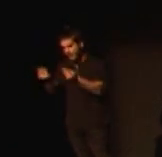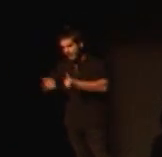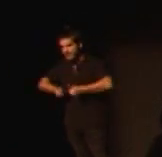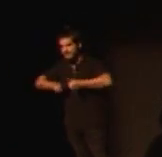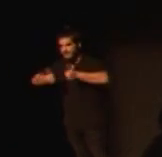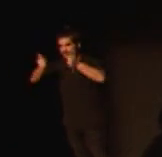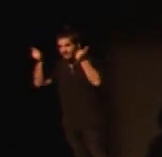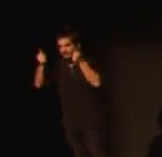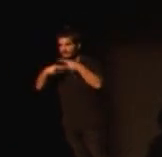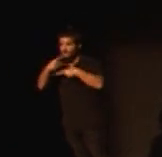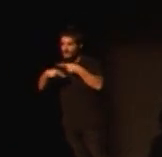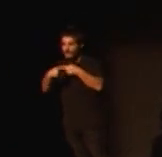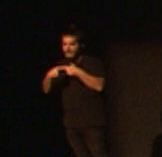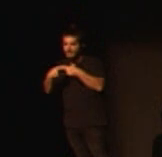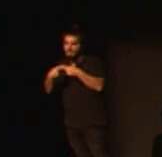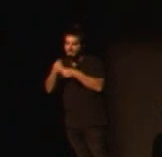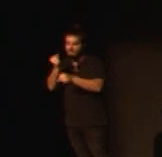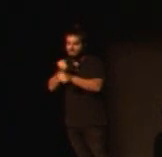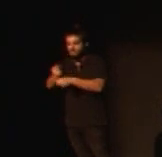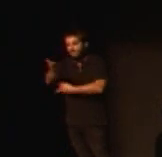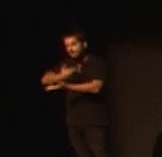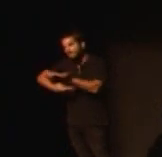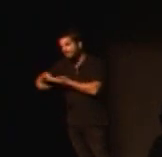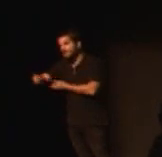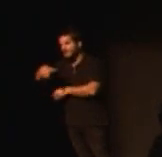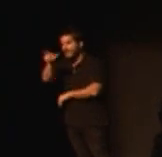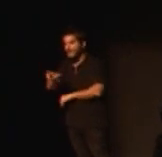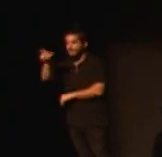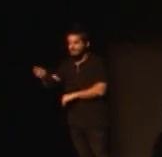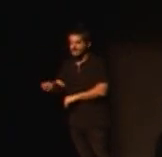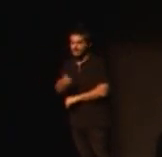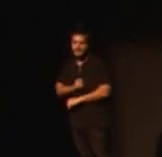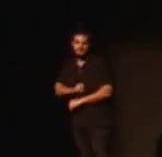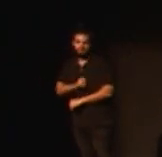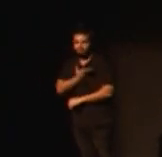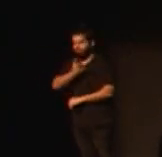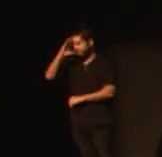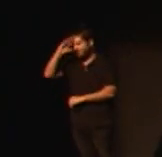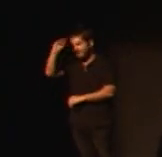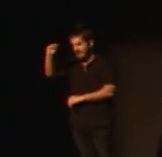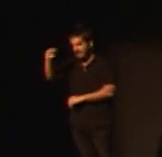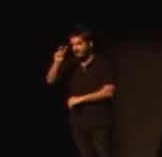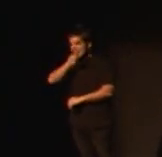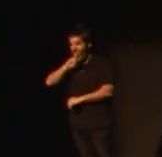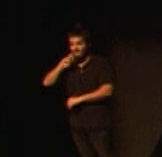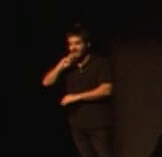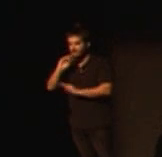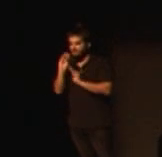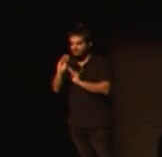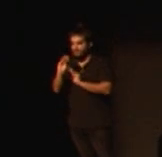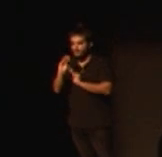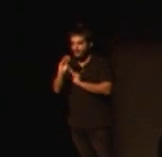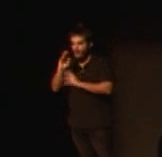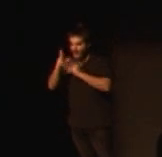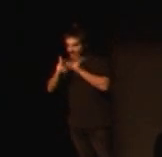trabajamos mano a mano con personas talentosas de las cuales aprendemos constantemente y cuyo valor y potencial es incalculable. Gracias al Grupo